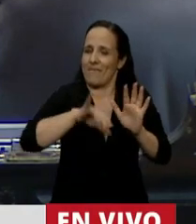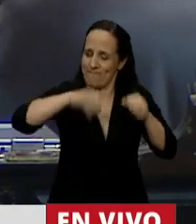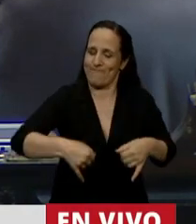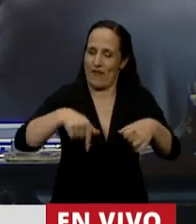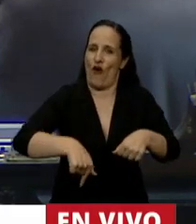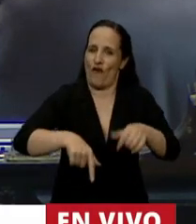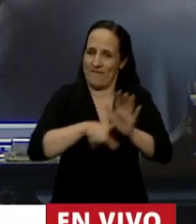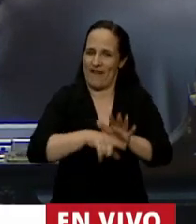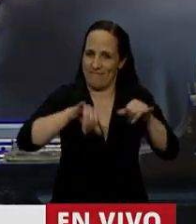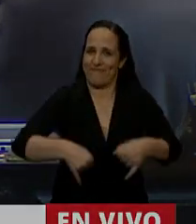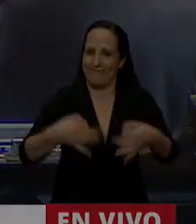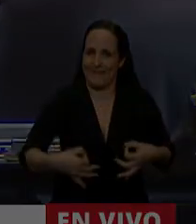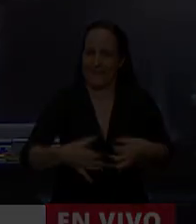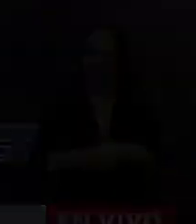gracias diputada mabel caparrós